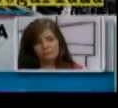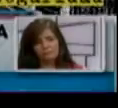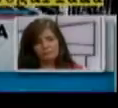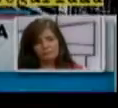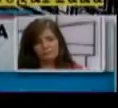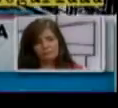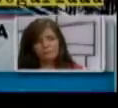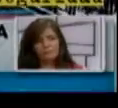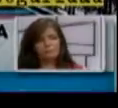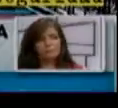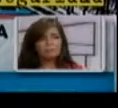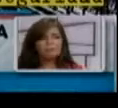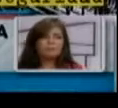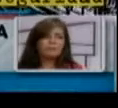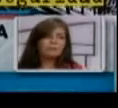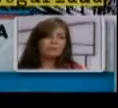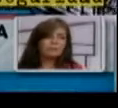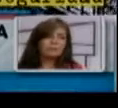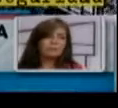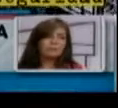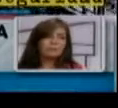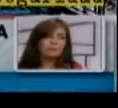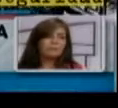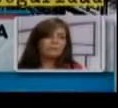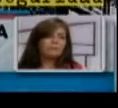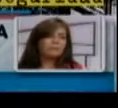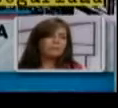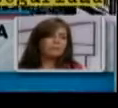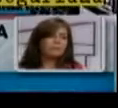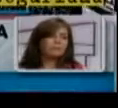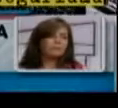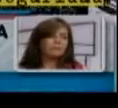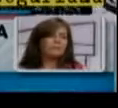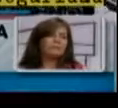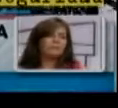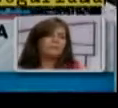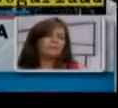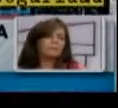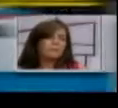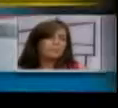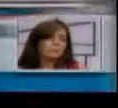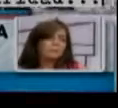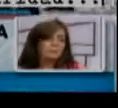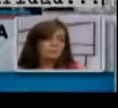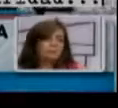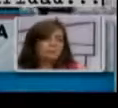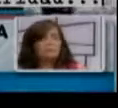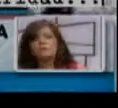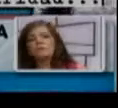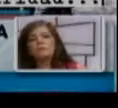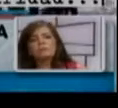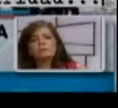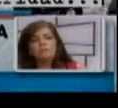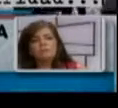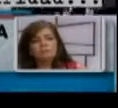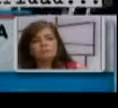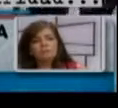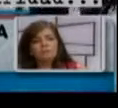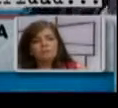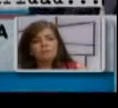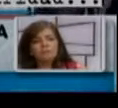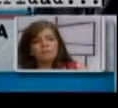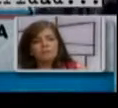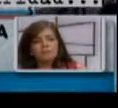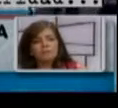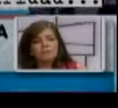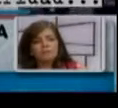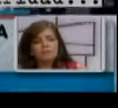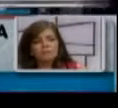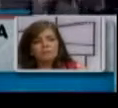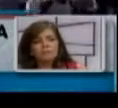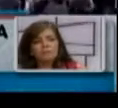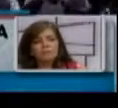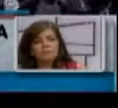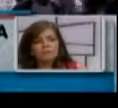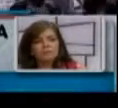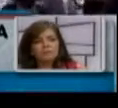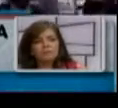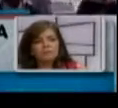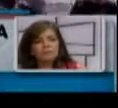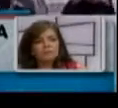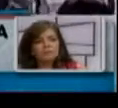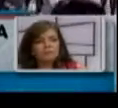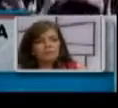Estaba de la oposición, se reclamaba alguna mención un poco más profunda al tema de la seguridad. ¿Cansó la mención al hecho de haber creado el Ministerio de Seguridad y